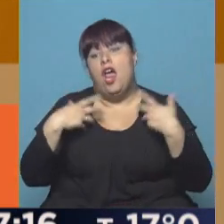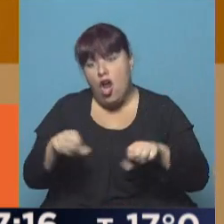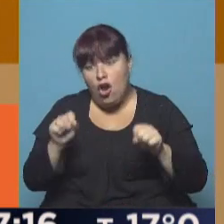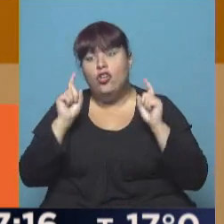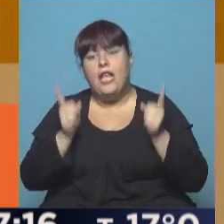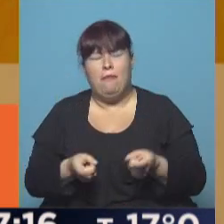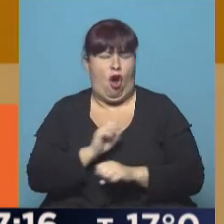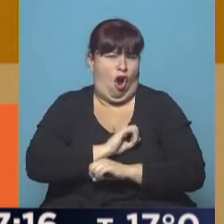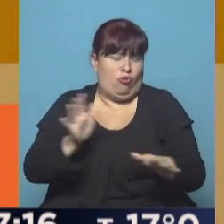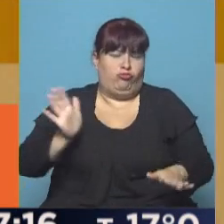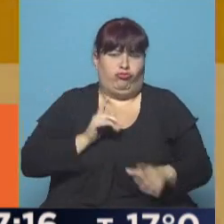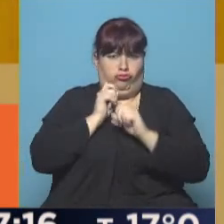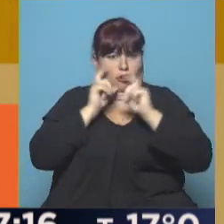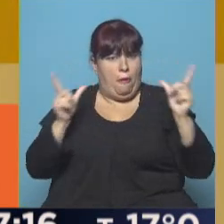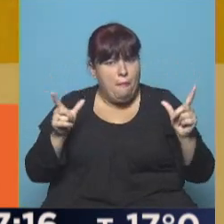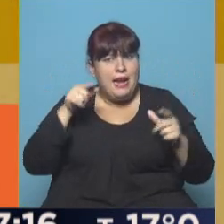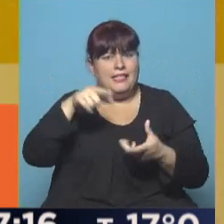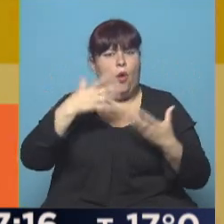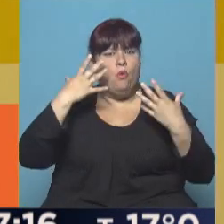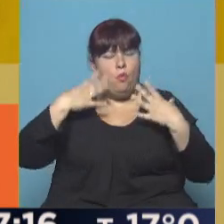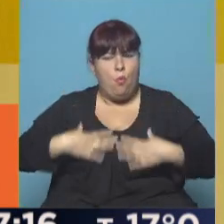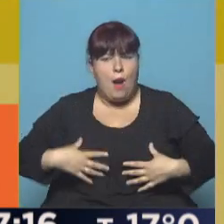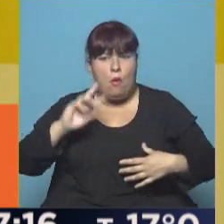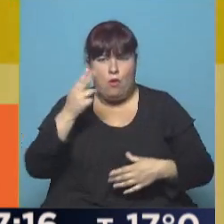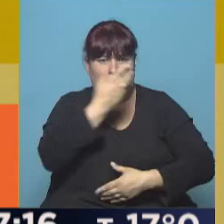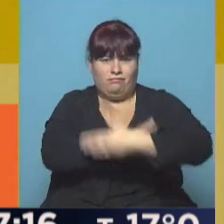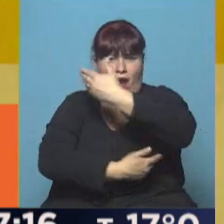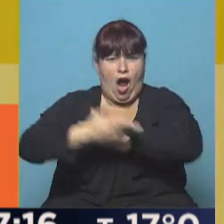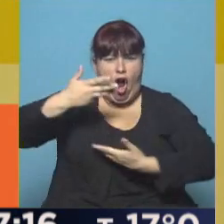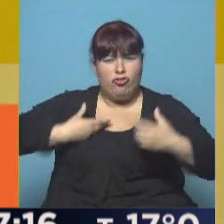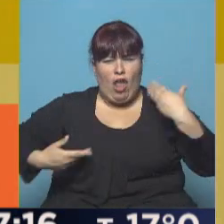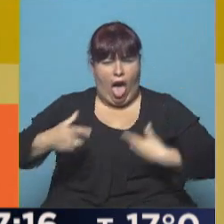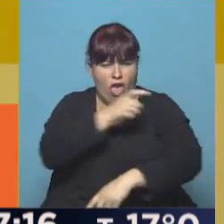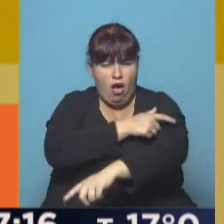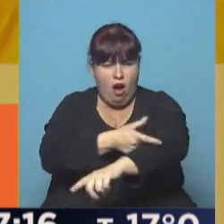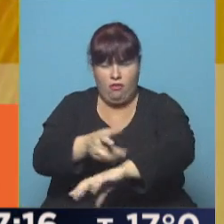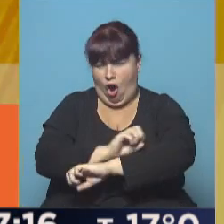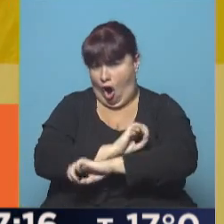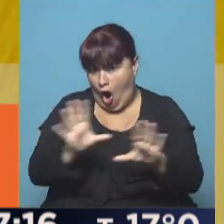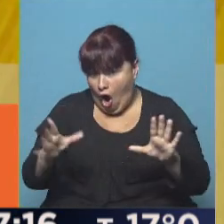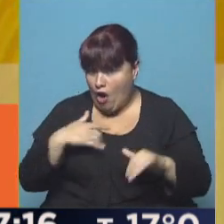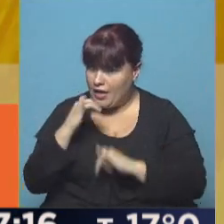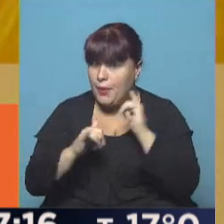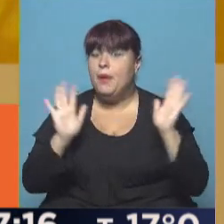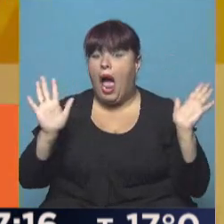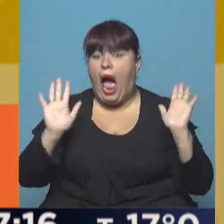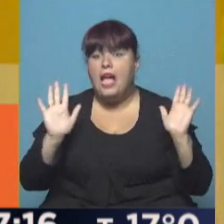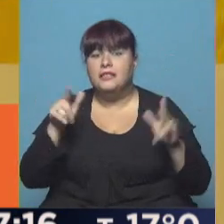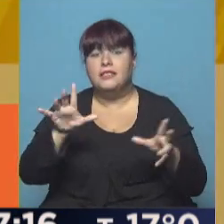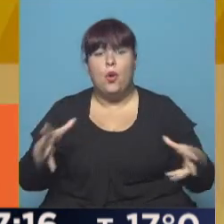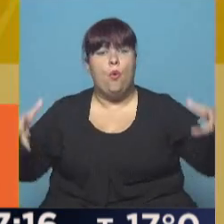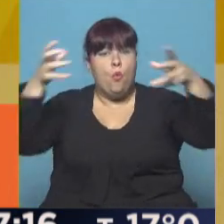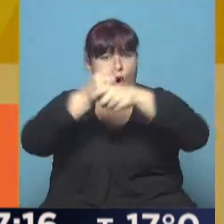supuesto, macabro y sorprendente de estos de este cuerpo, de estos trozos de cuerpo, terrible lo que estamos diciendo, pero así se lo ha